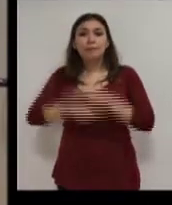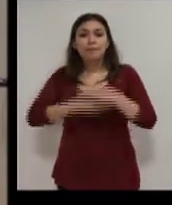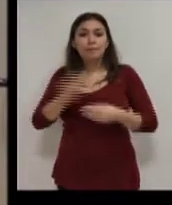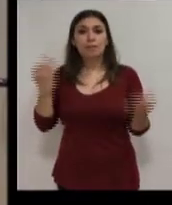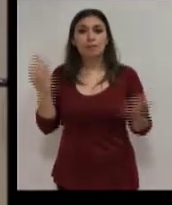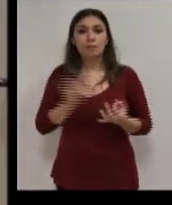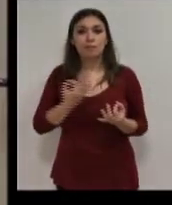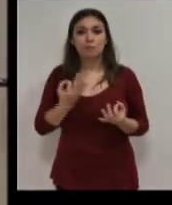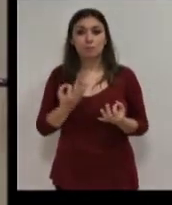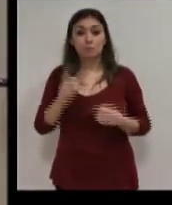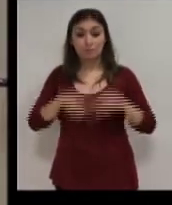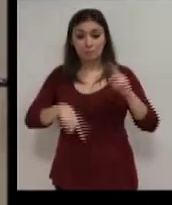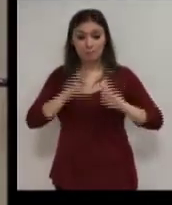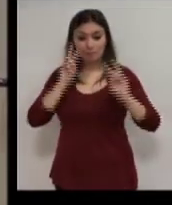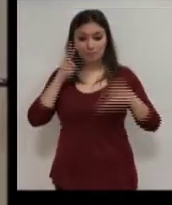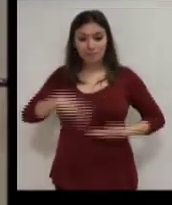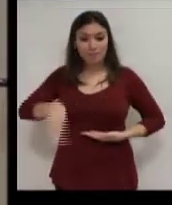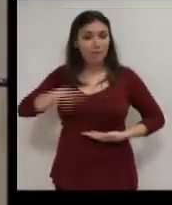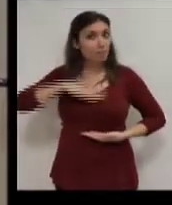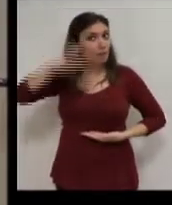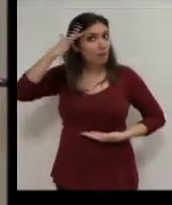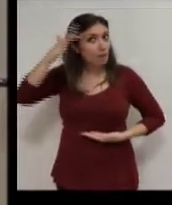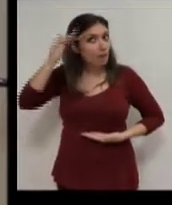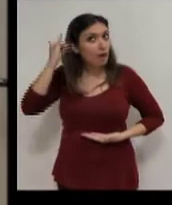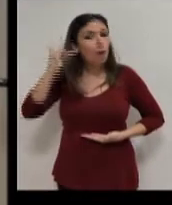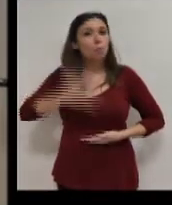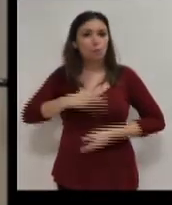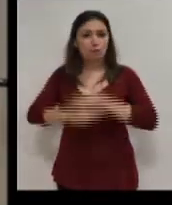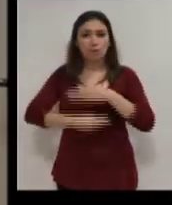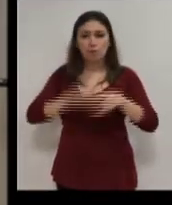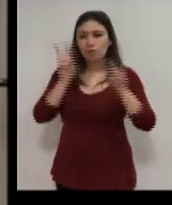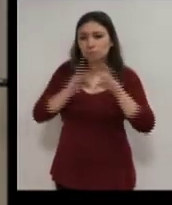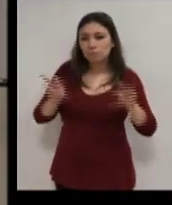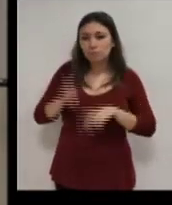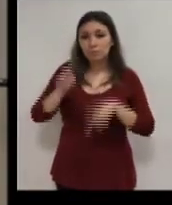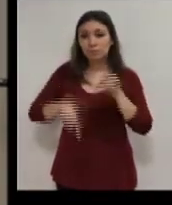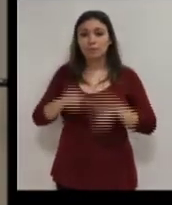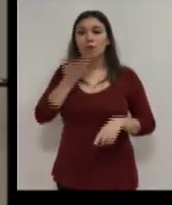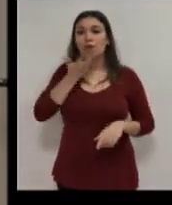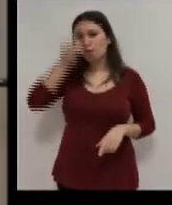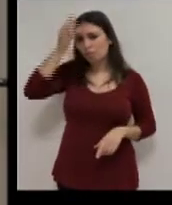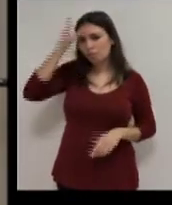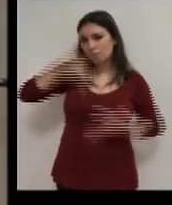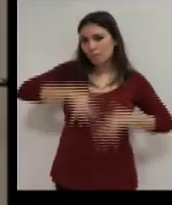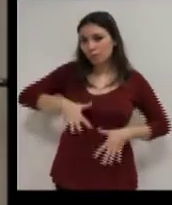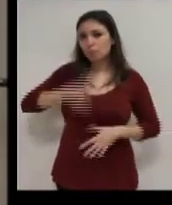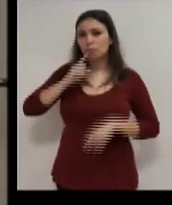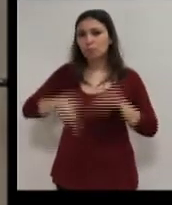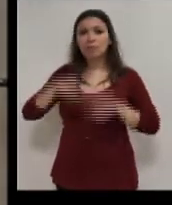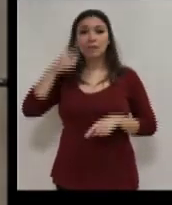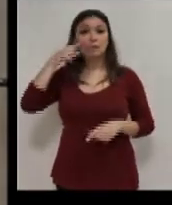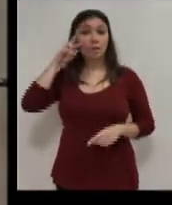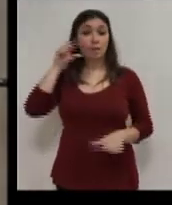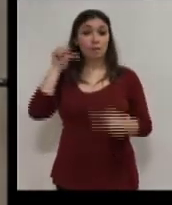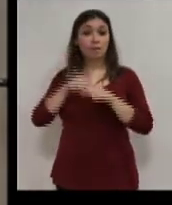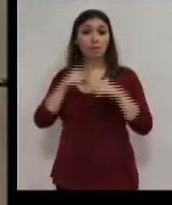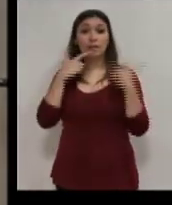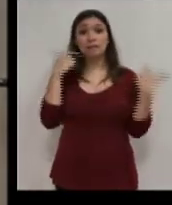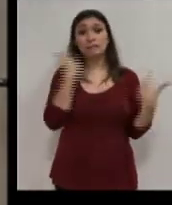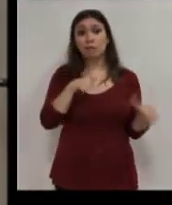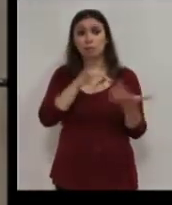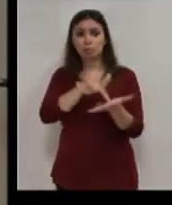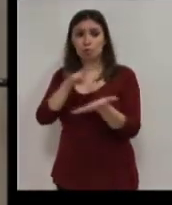vamos a ver, ¿qué es lo que podemos hacer? Lo mismo que seamos capaces de concebir, de analizar, desarrollar con nuestros conocimientos y nuestra